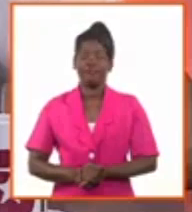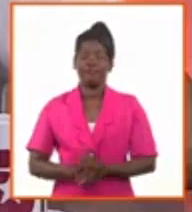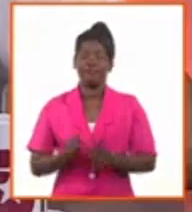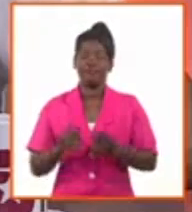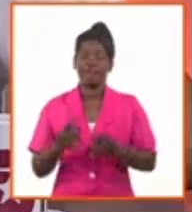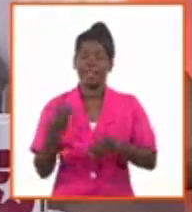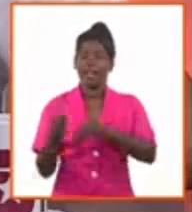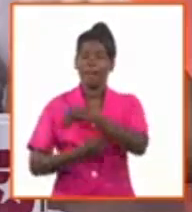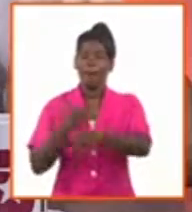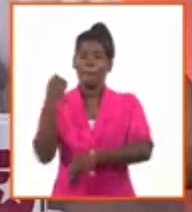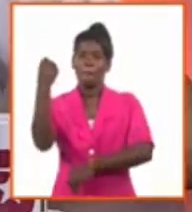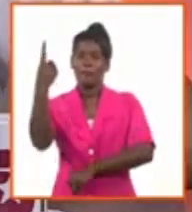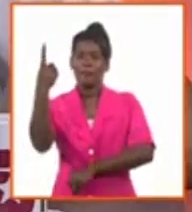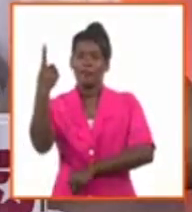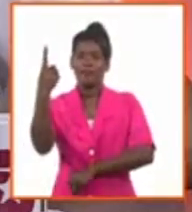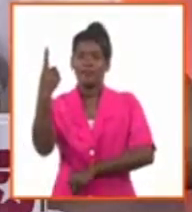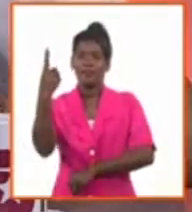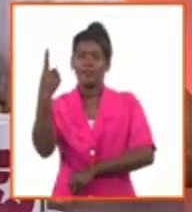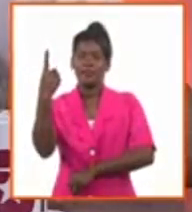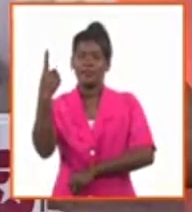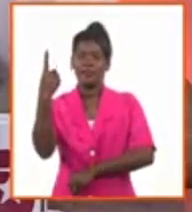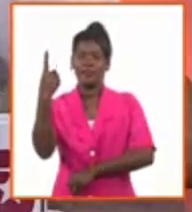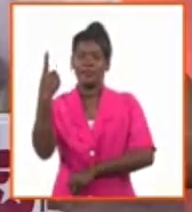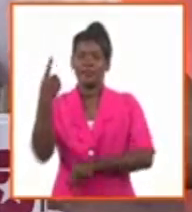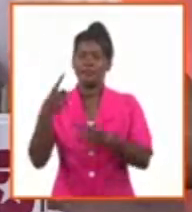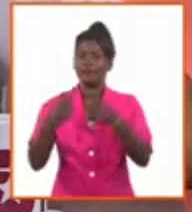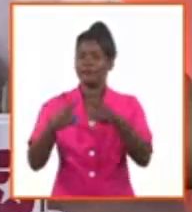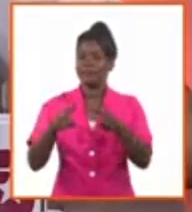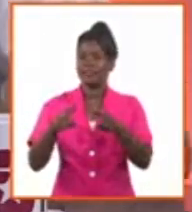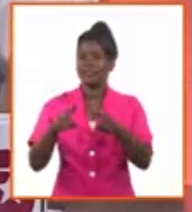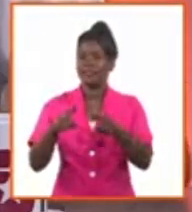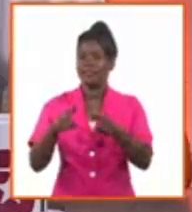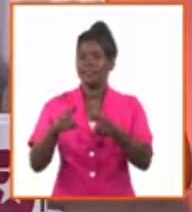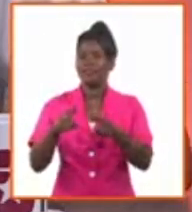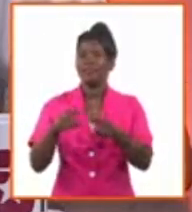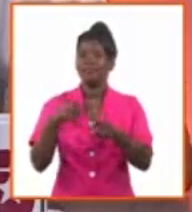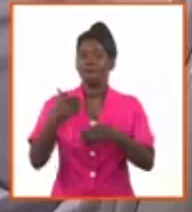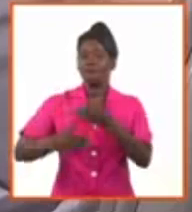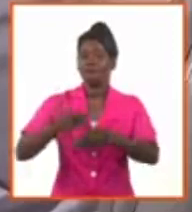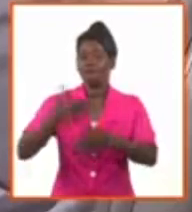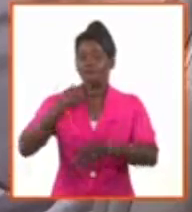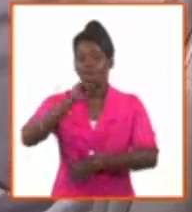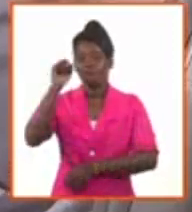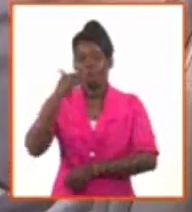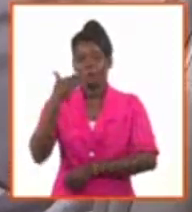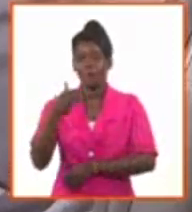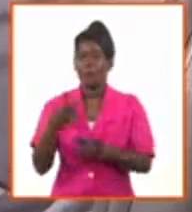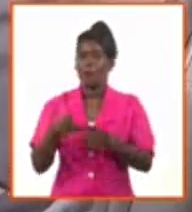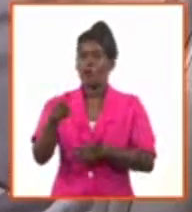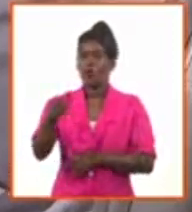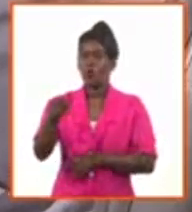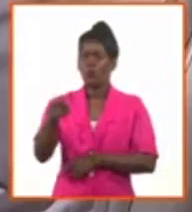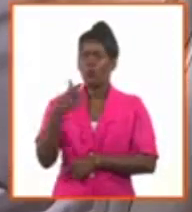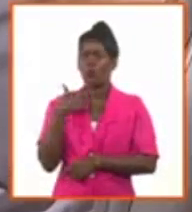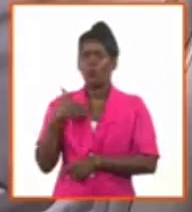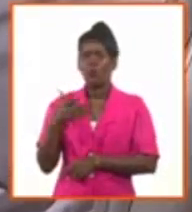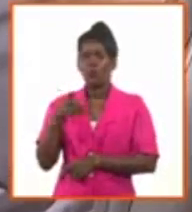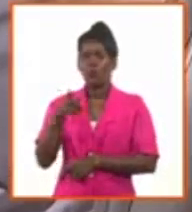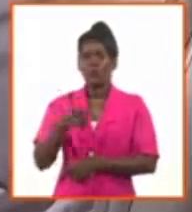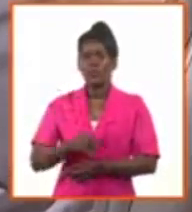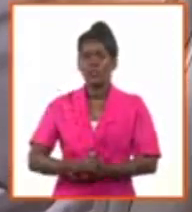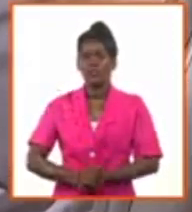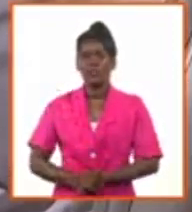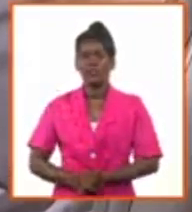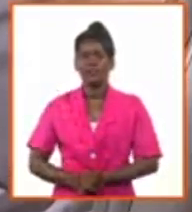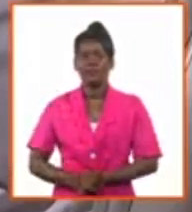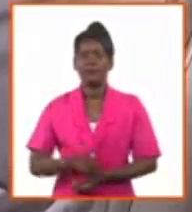solo cambiar, como ya decía, el intramuro de la universidad, sino trascender. ¿Y cómo lograr que ese debate